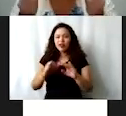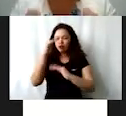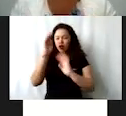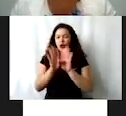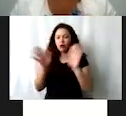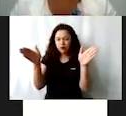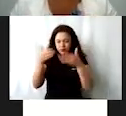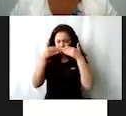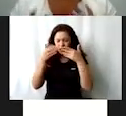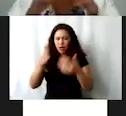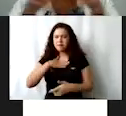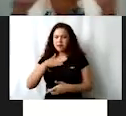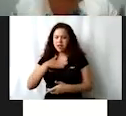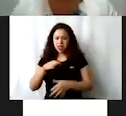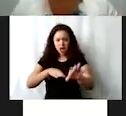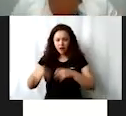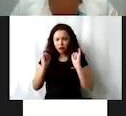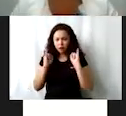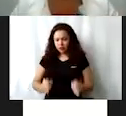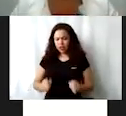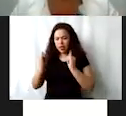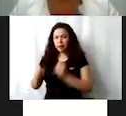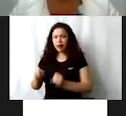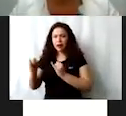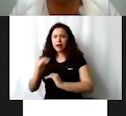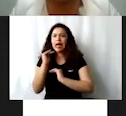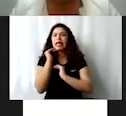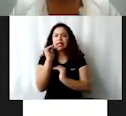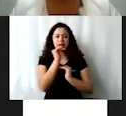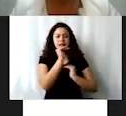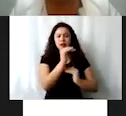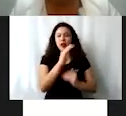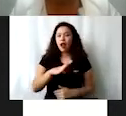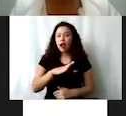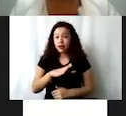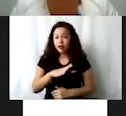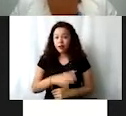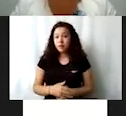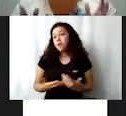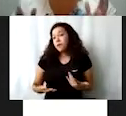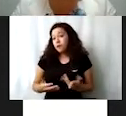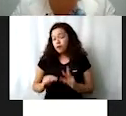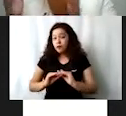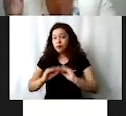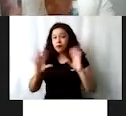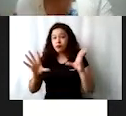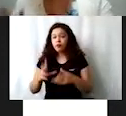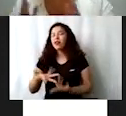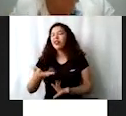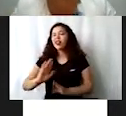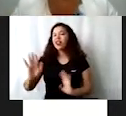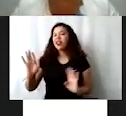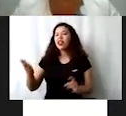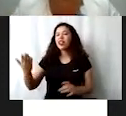son individualizados y están bien delimitados, lo cual, por supuesto, es el típico